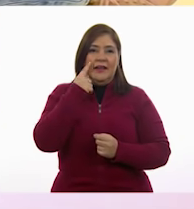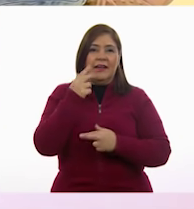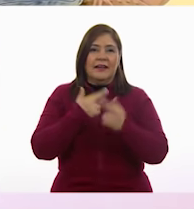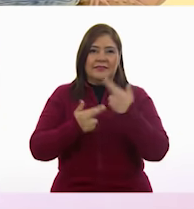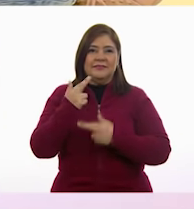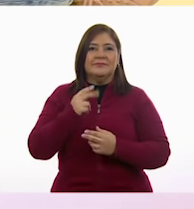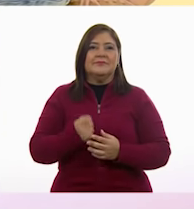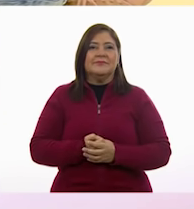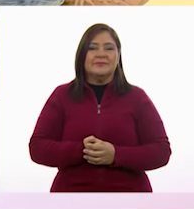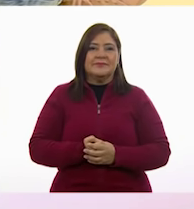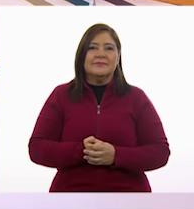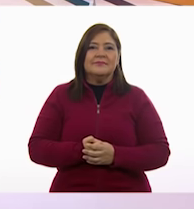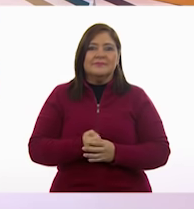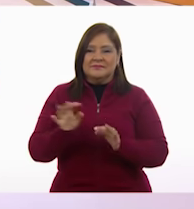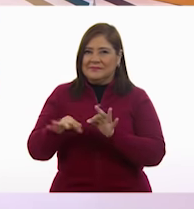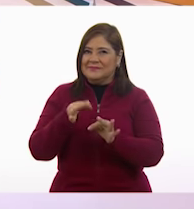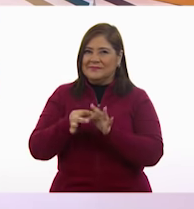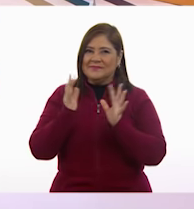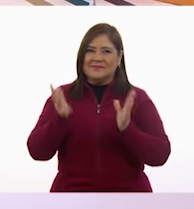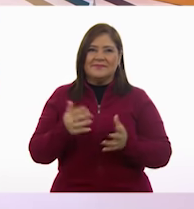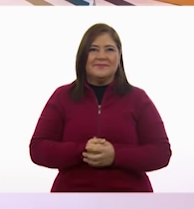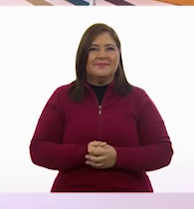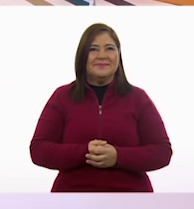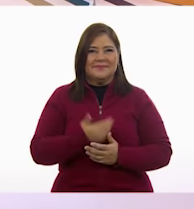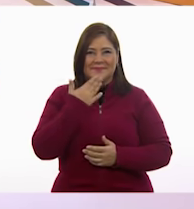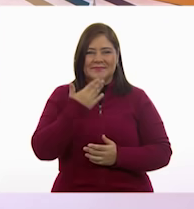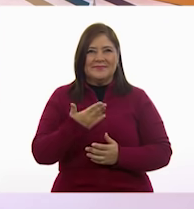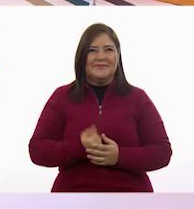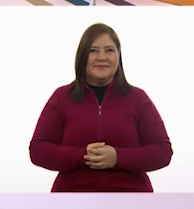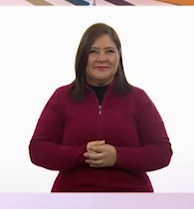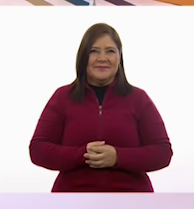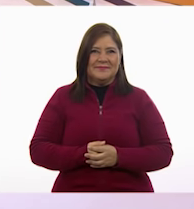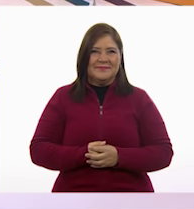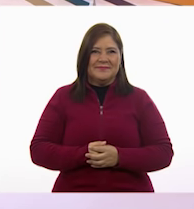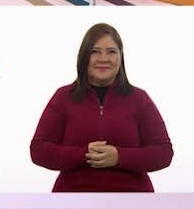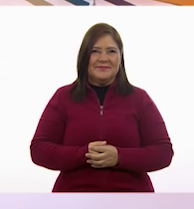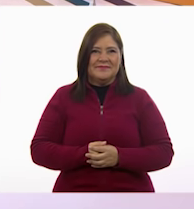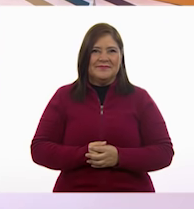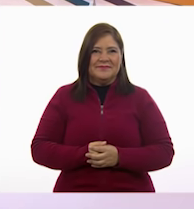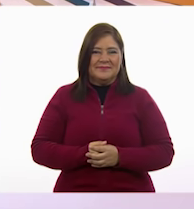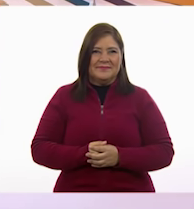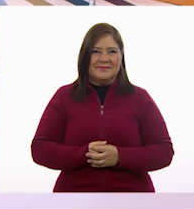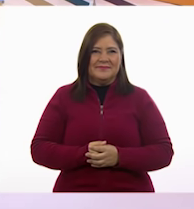perdón. Y quedó. Muy bien.